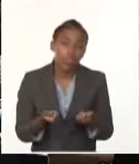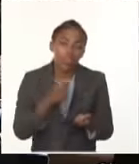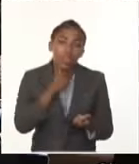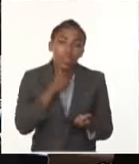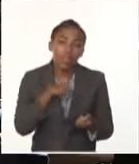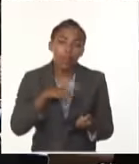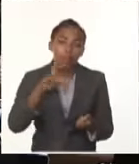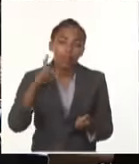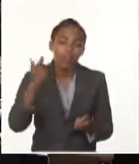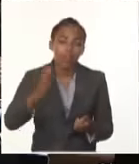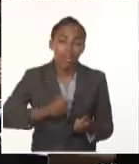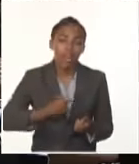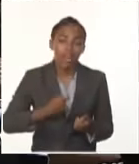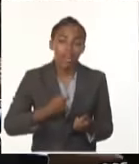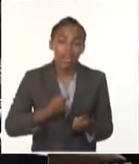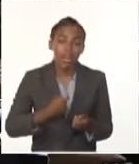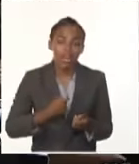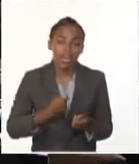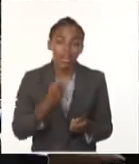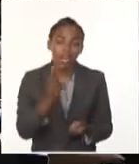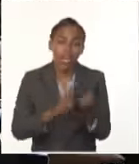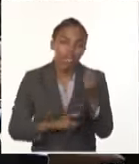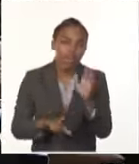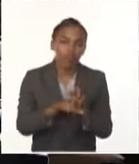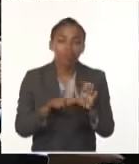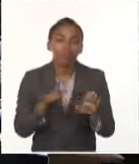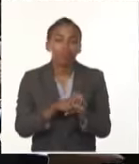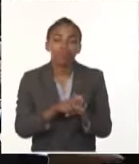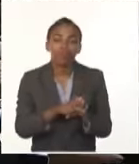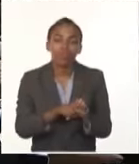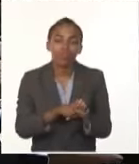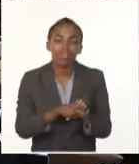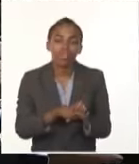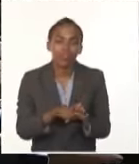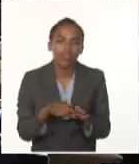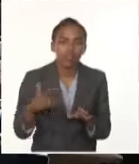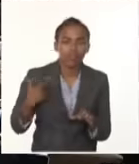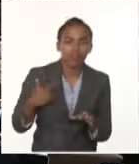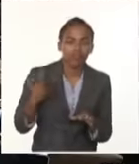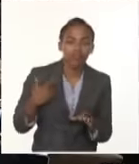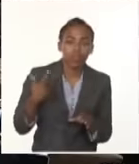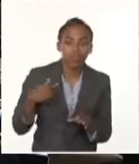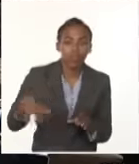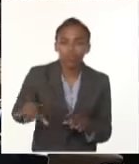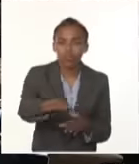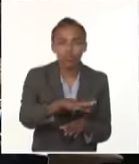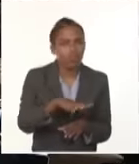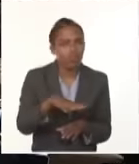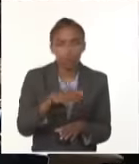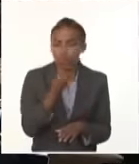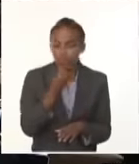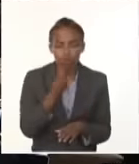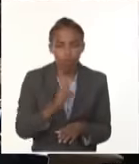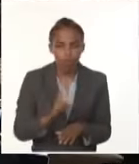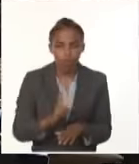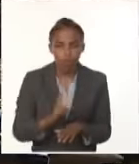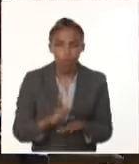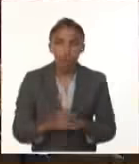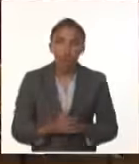la legalidad en general puede cuestionar las exigencias derivadas del análisis de los errores y distorsiones del